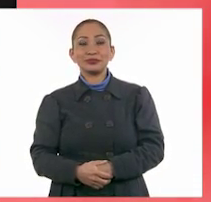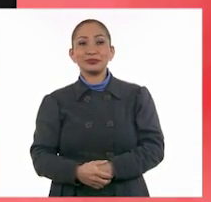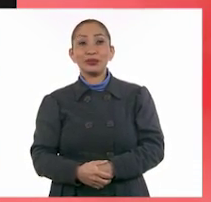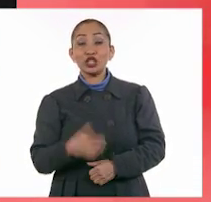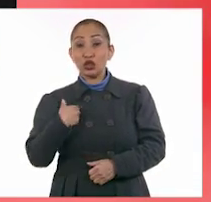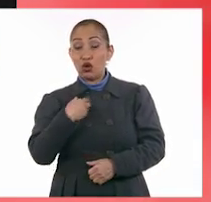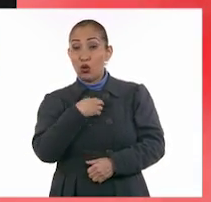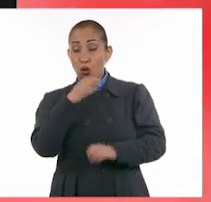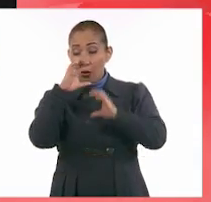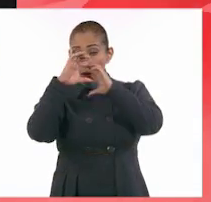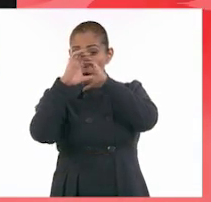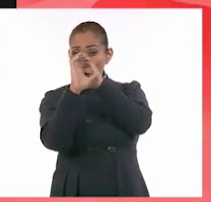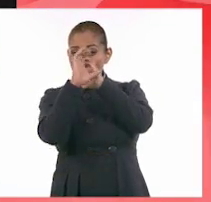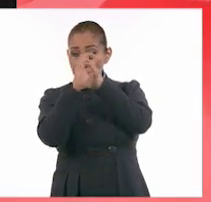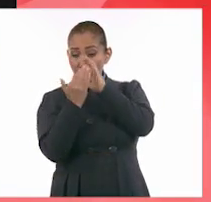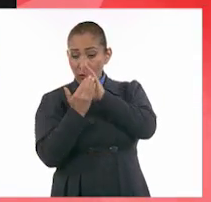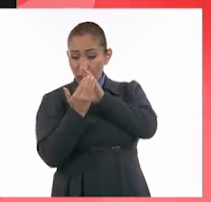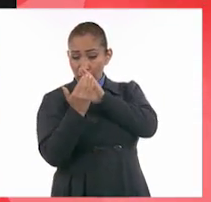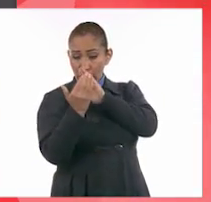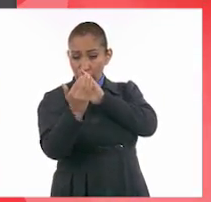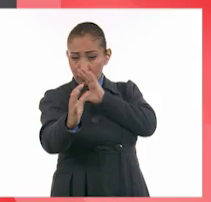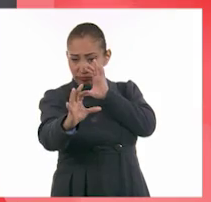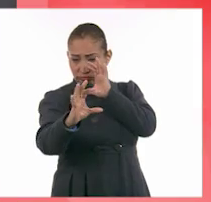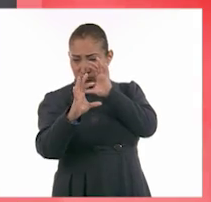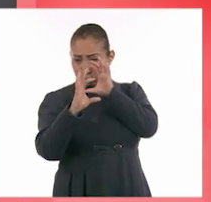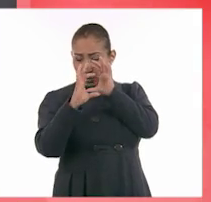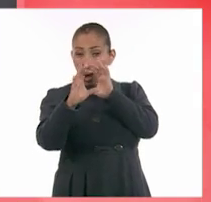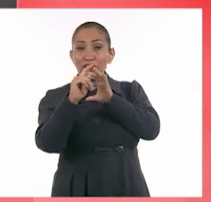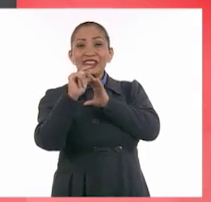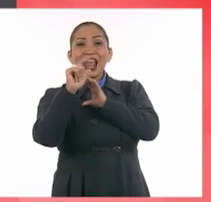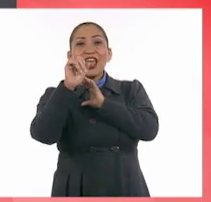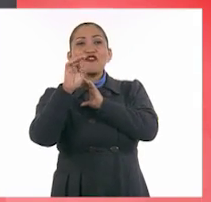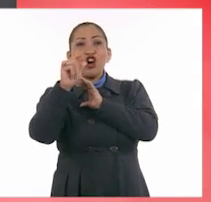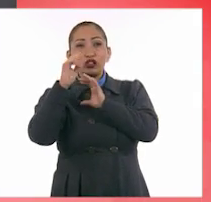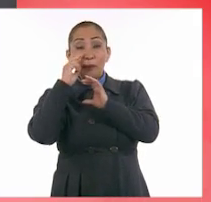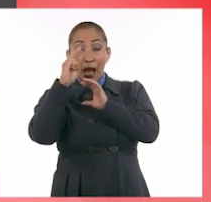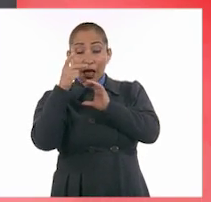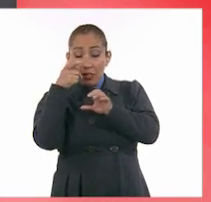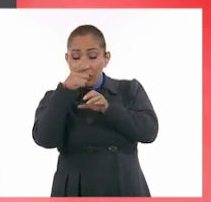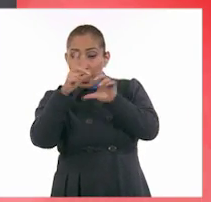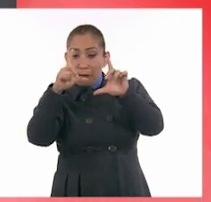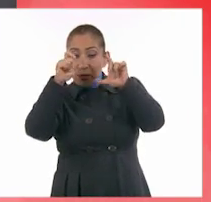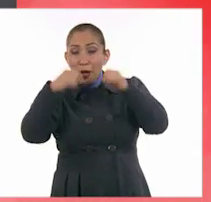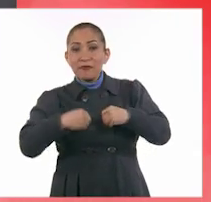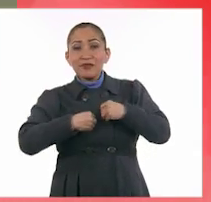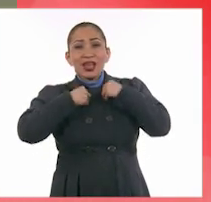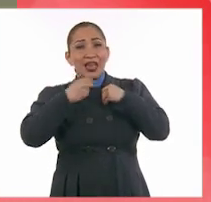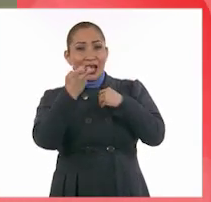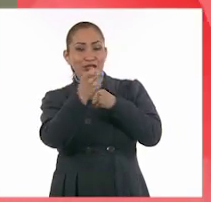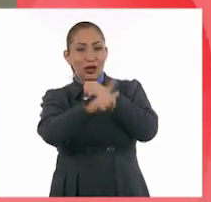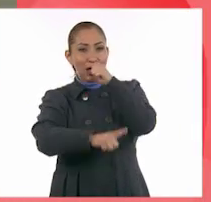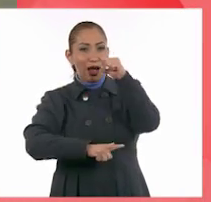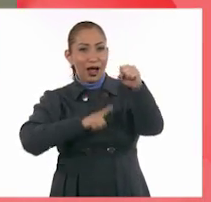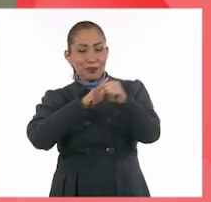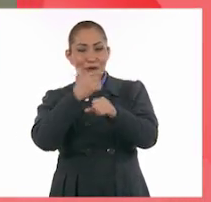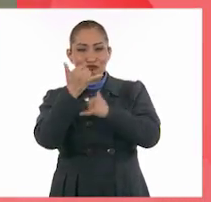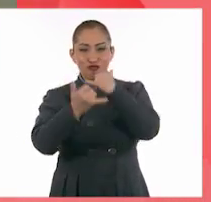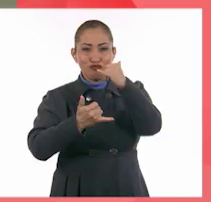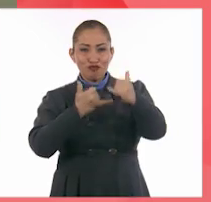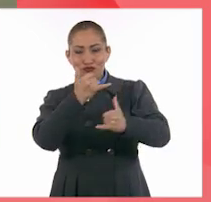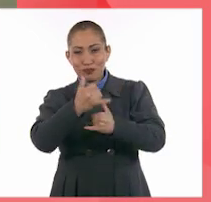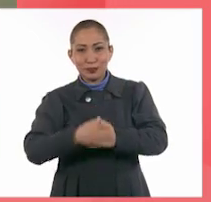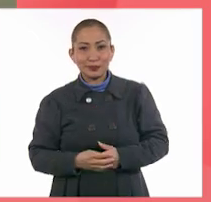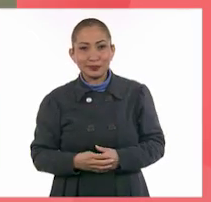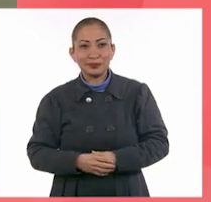Debo utilizar un lente con larga distancia focal o telefoto para poder captar la vida de estos singulares y juguetones